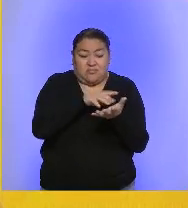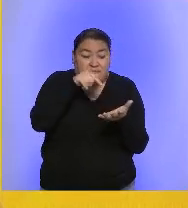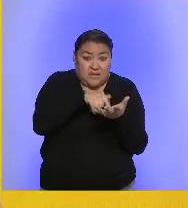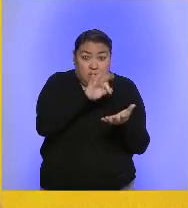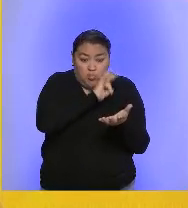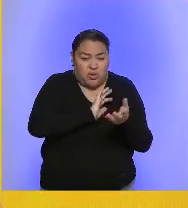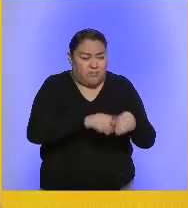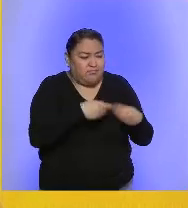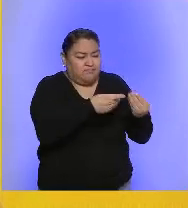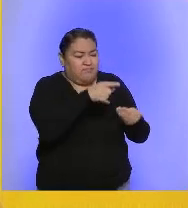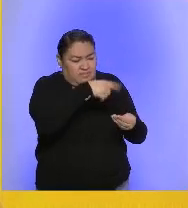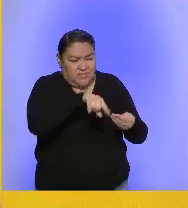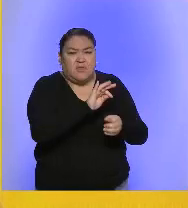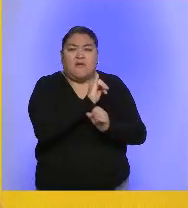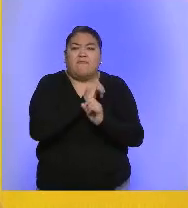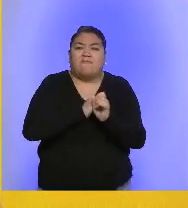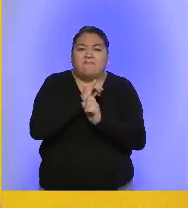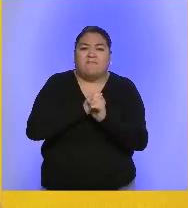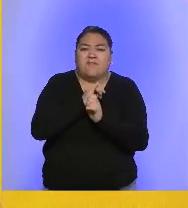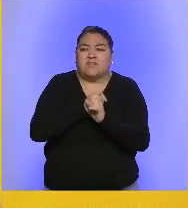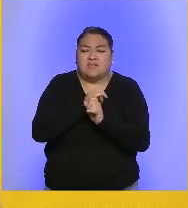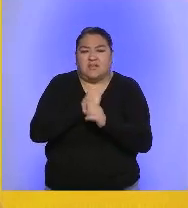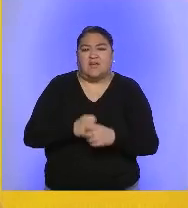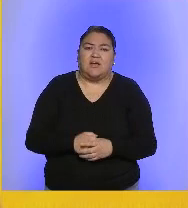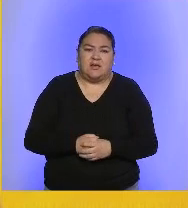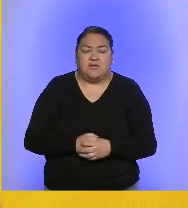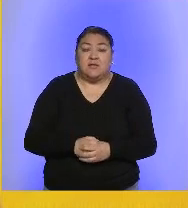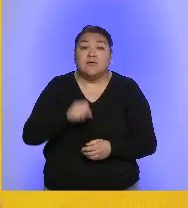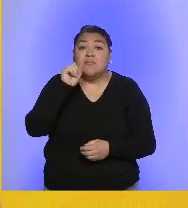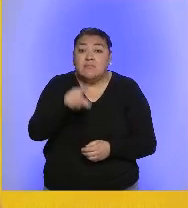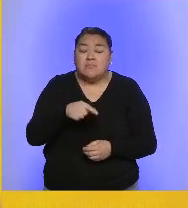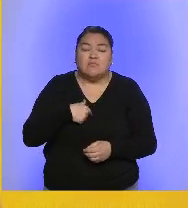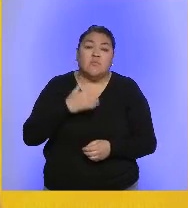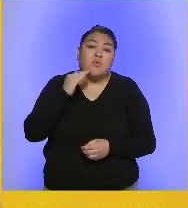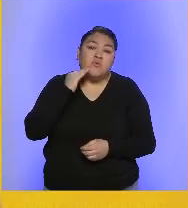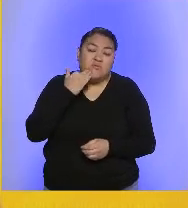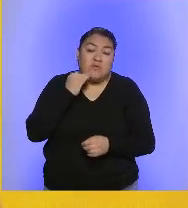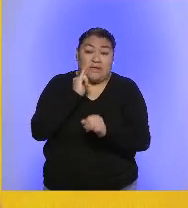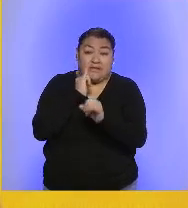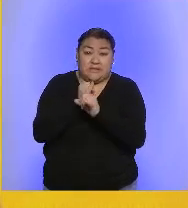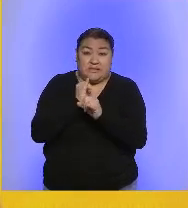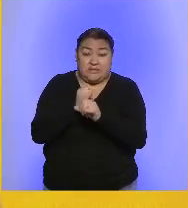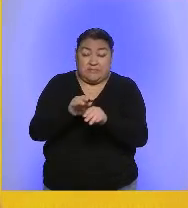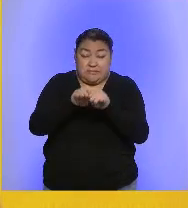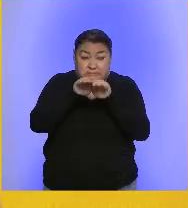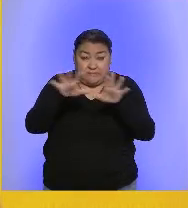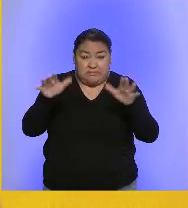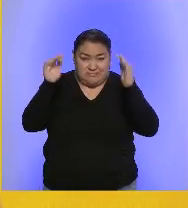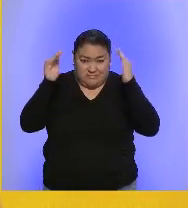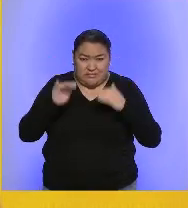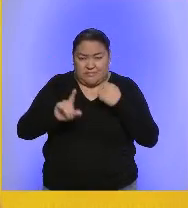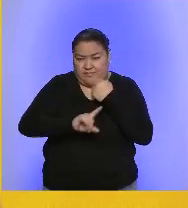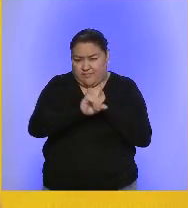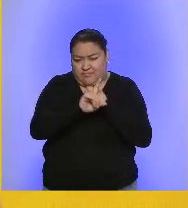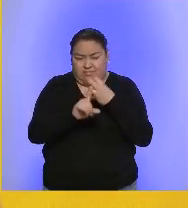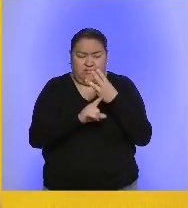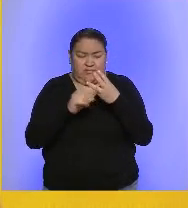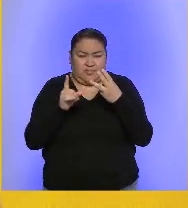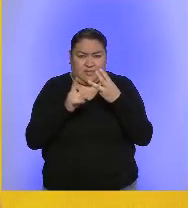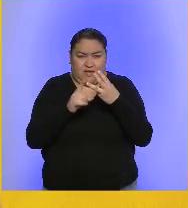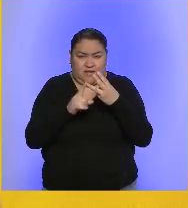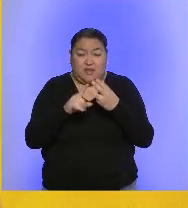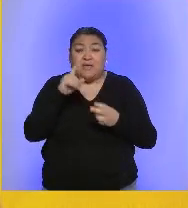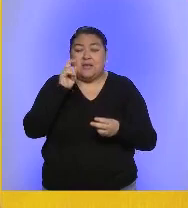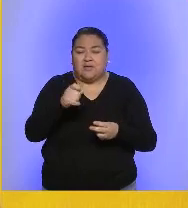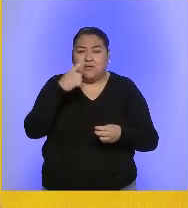Precisamente este aspecto de las redes sociales conduce a otro de los grandes retos, a partir de la tercera experiencia que comparto